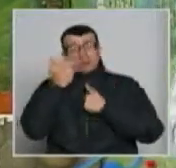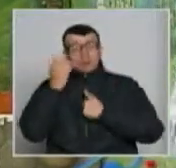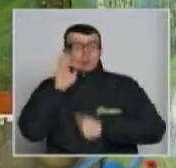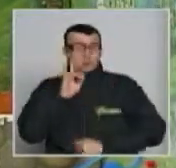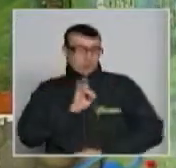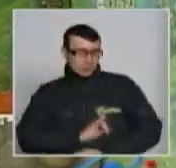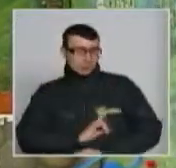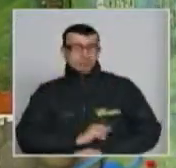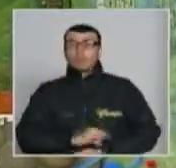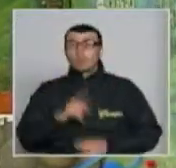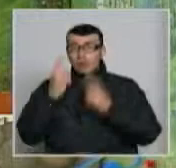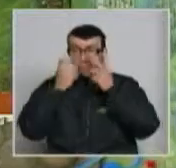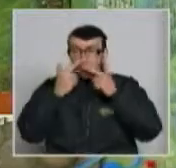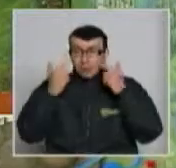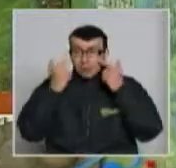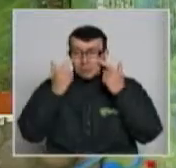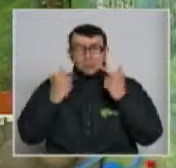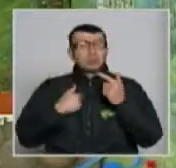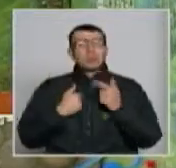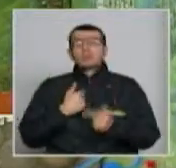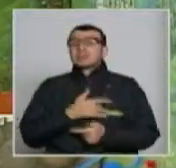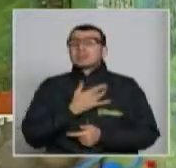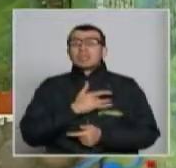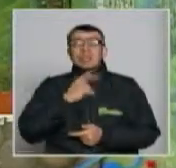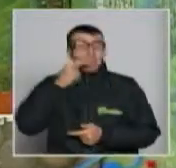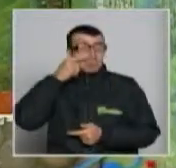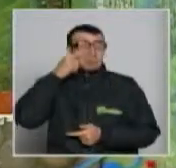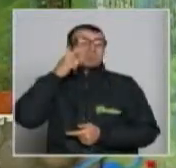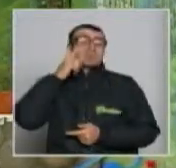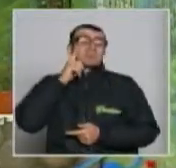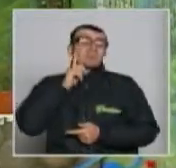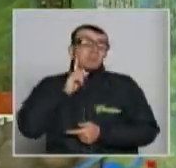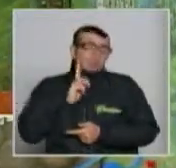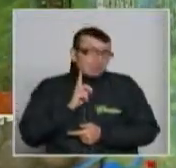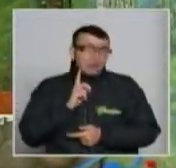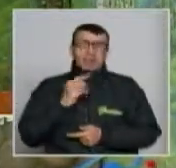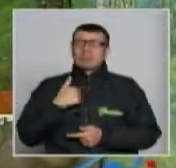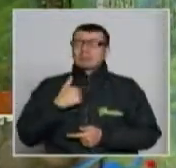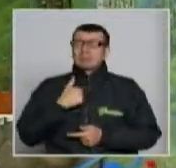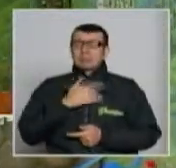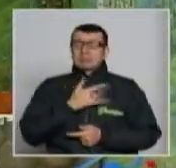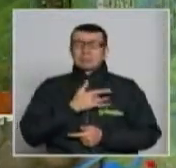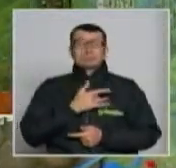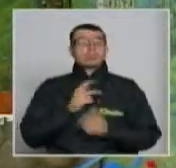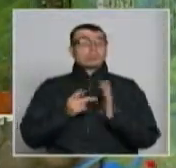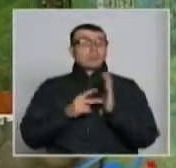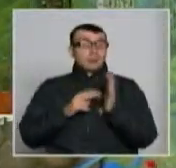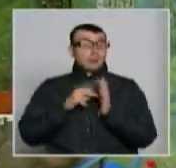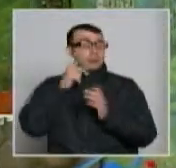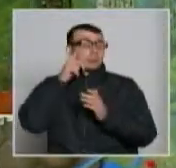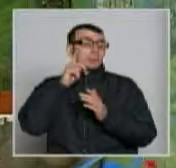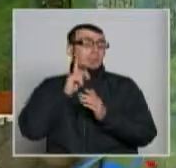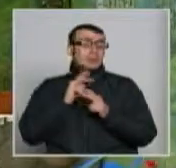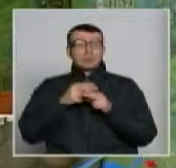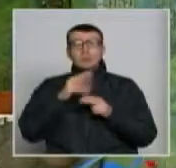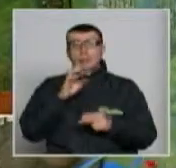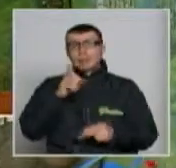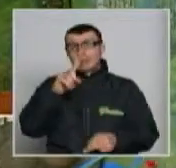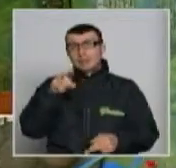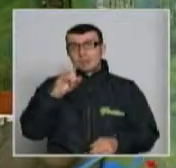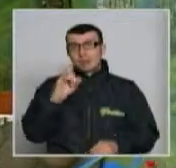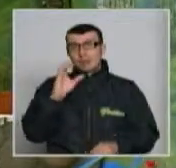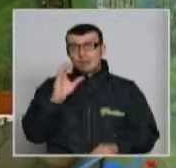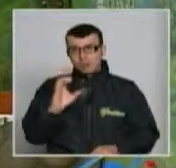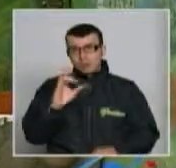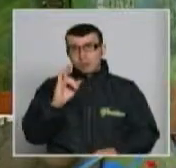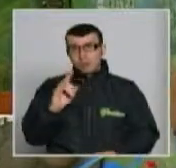con sinusitis dice, es que yo siento que me baja algo por detrás, y en medicina nos enseñaron que se llama escurrimiento posterior. ¿Y qué le está bajando